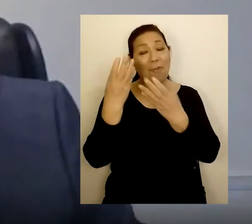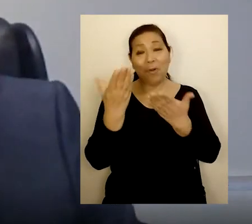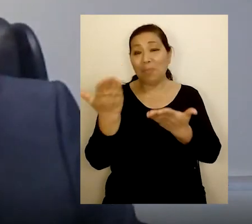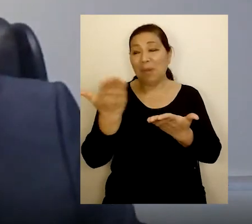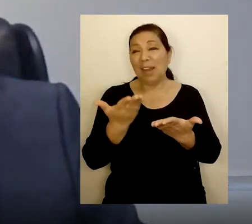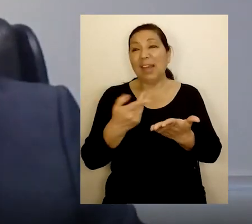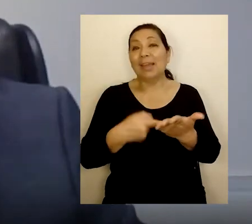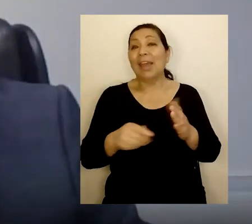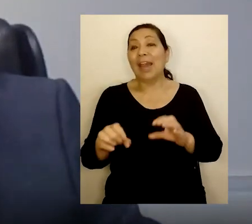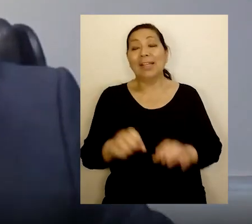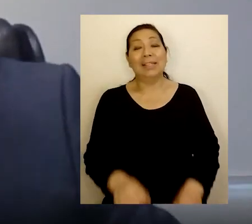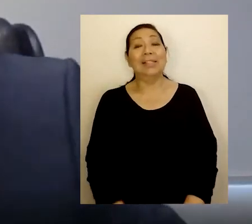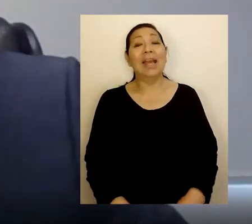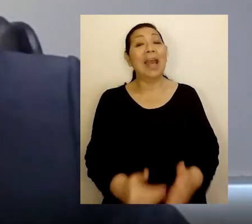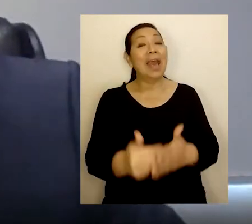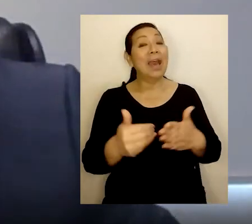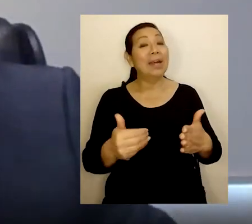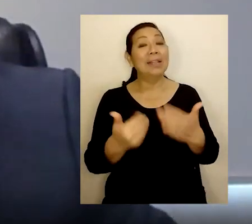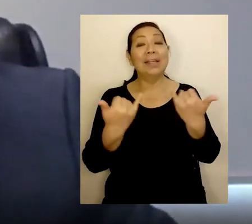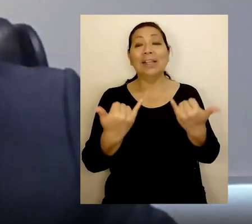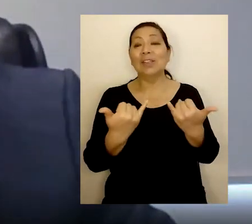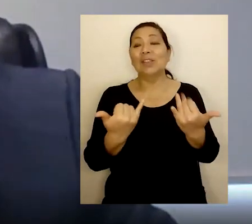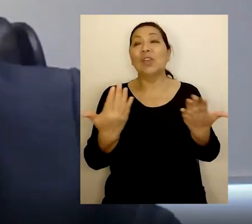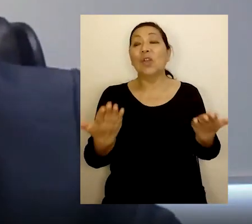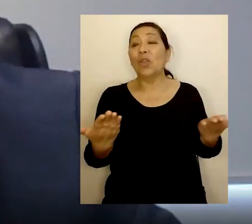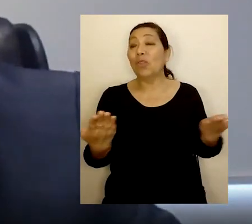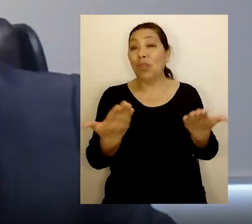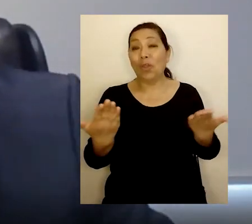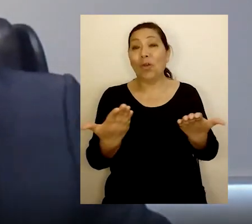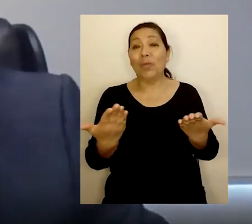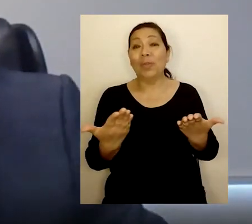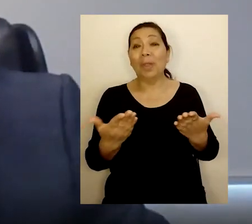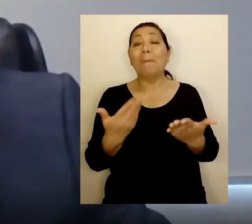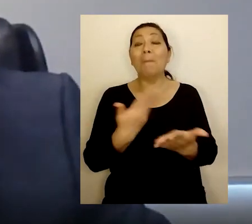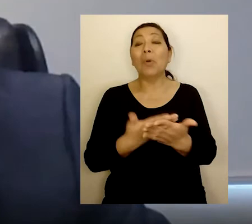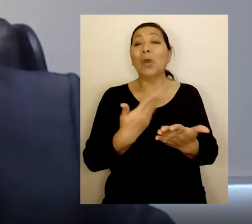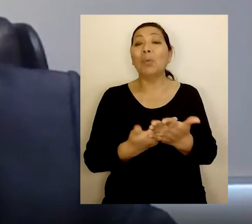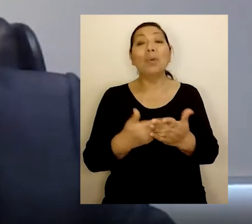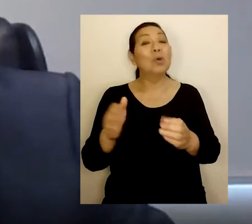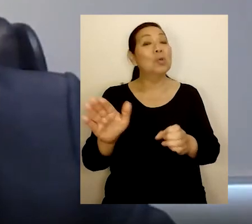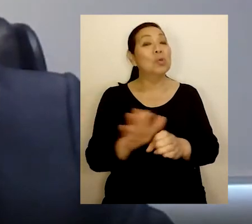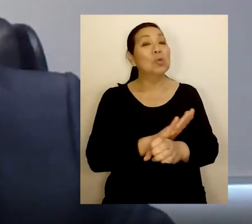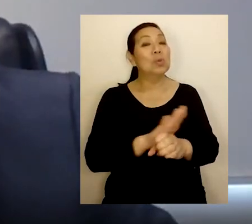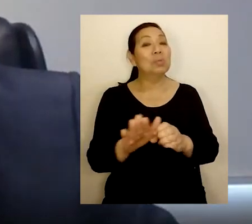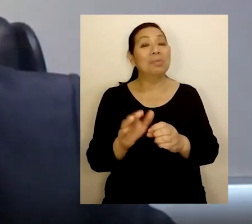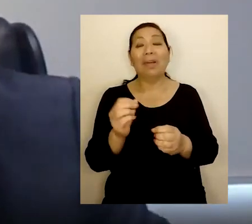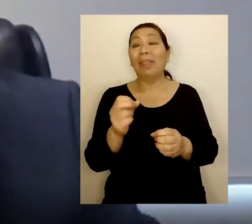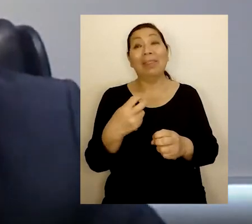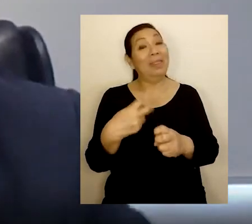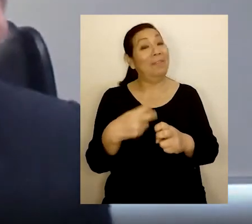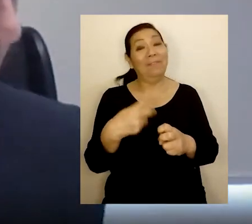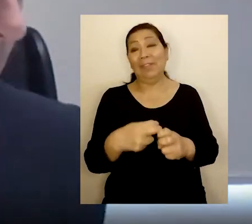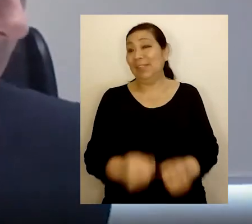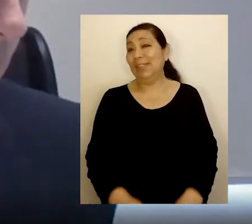toma una decisión ante una situación donde existía un tema probatorio sumamente complejo.